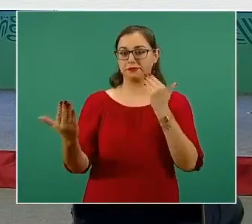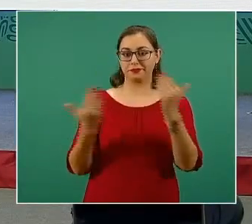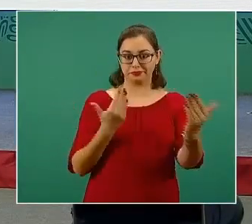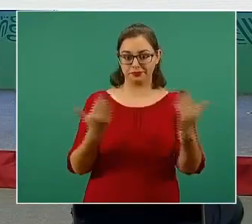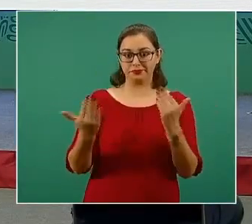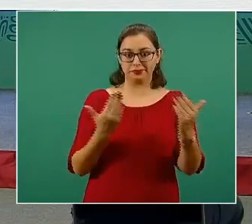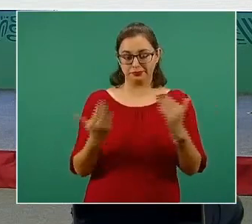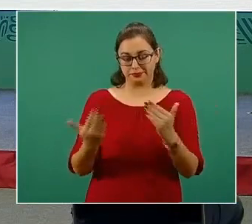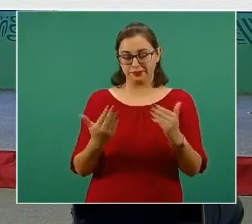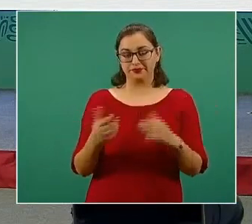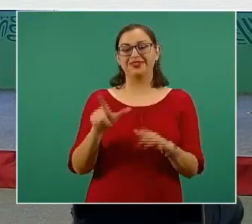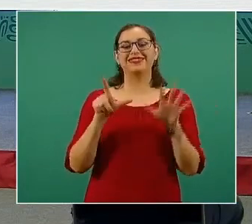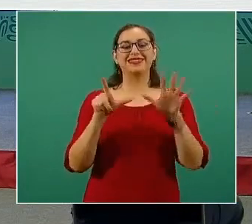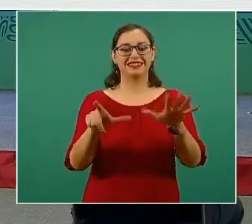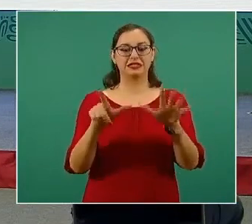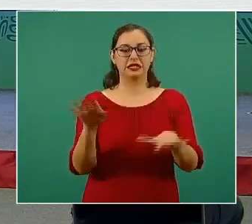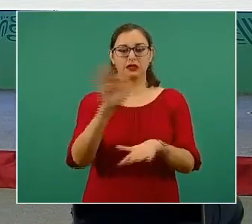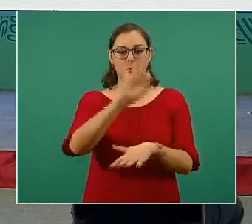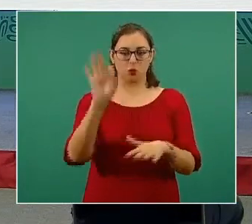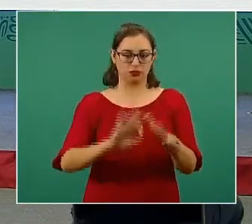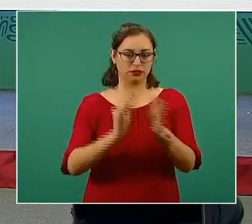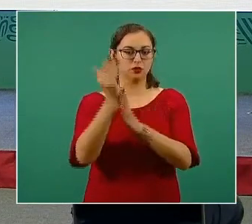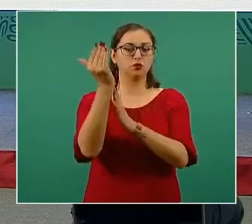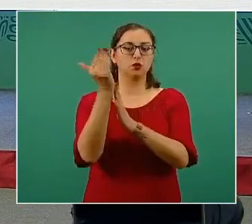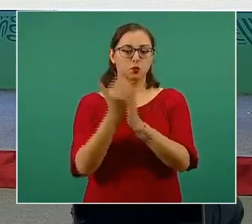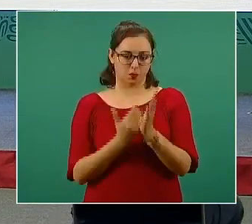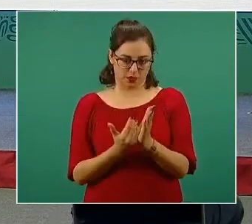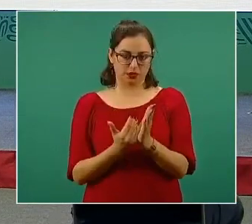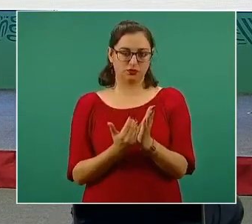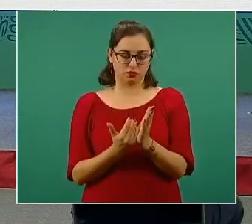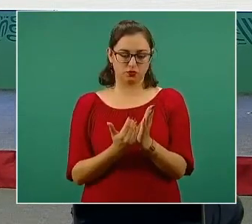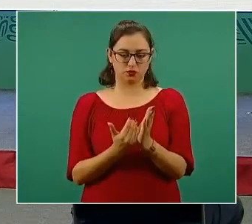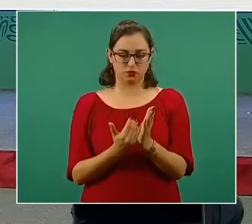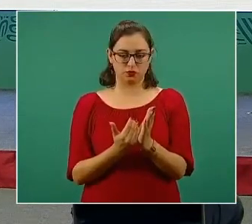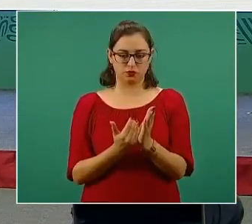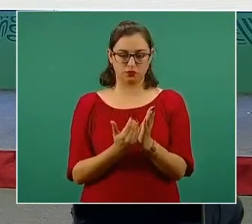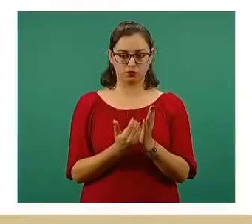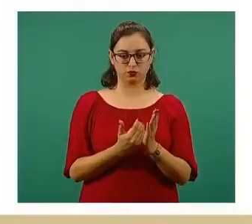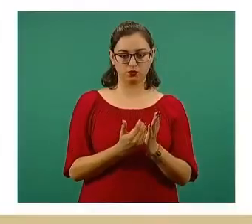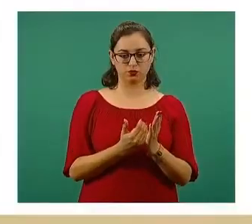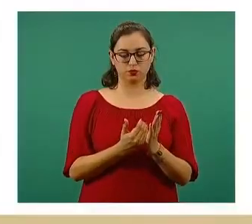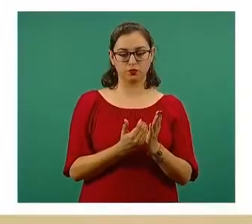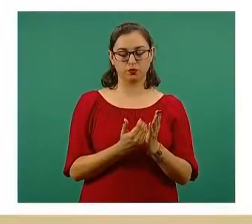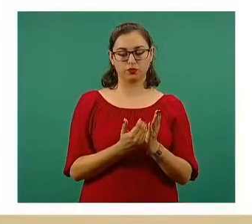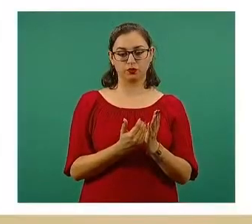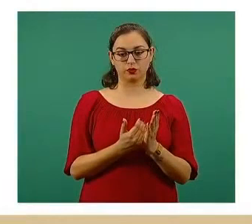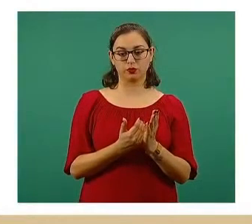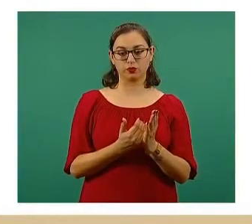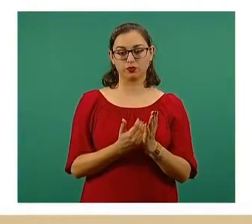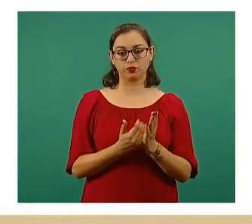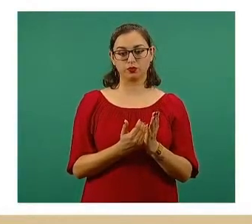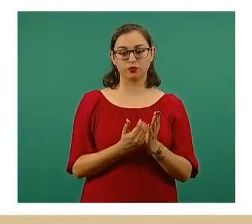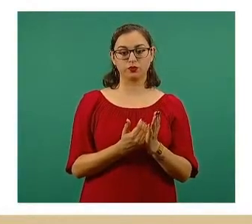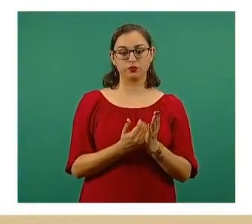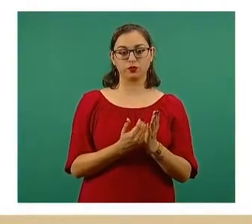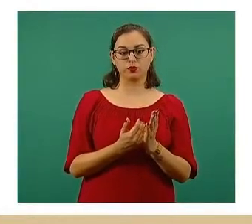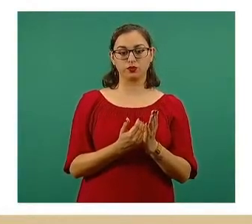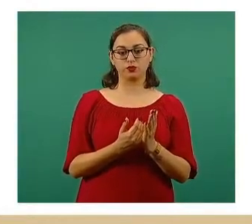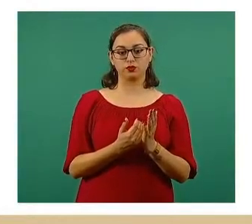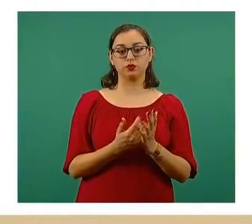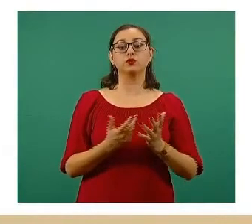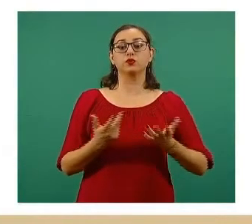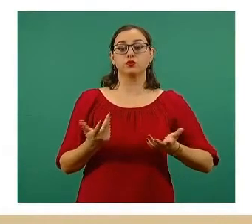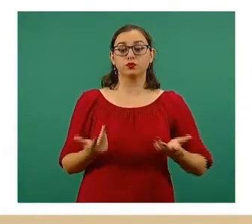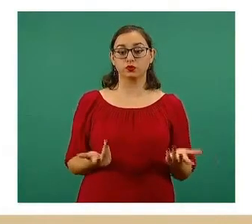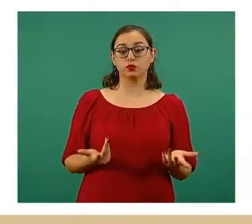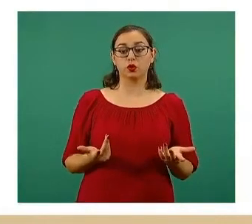disminución del 17% en el número de casos estimados. Esto pues